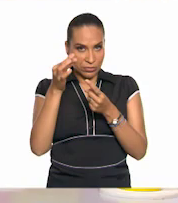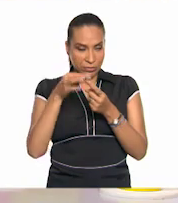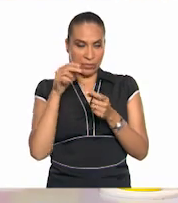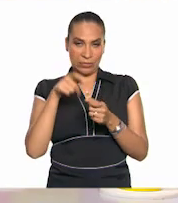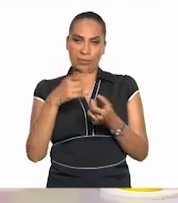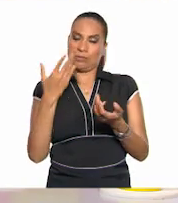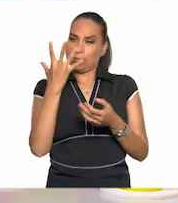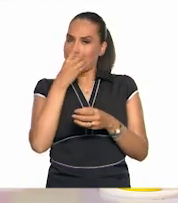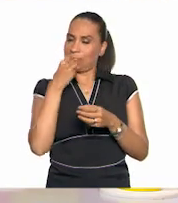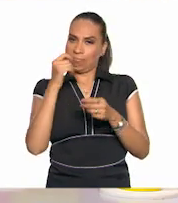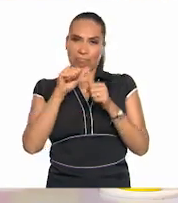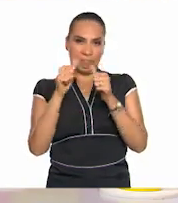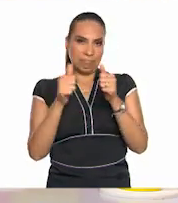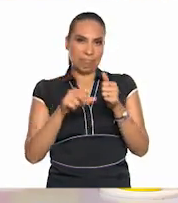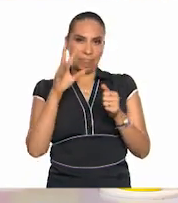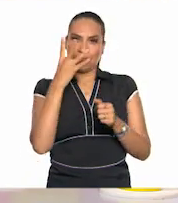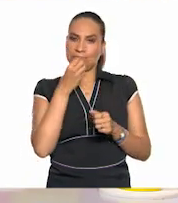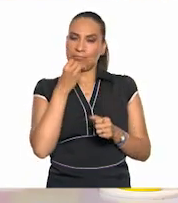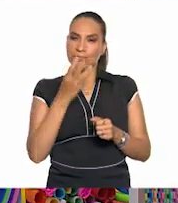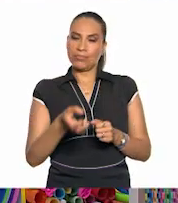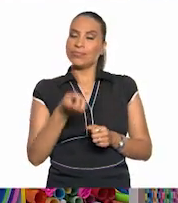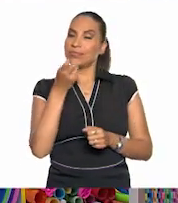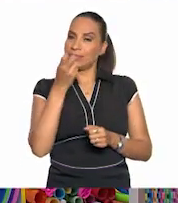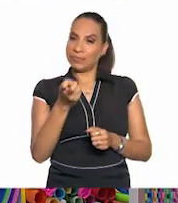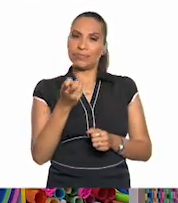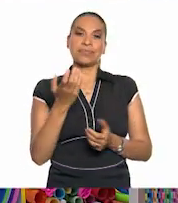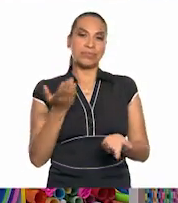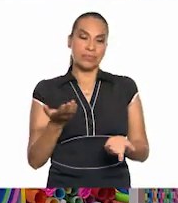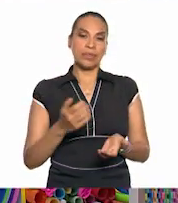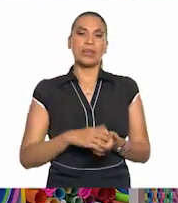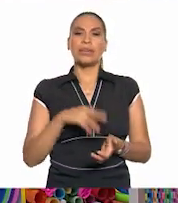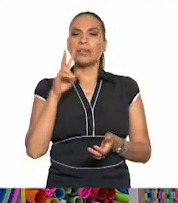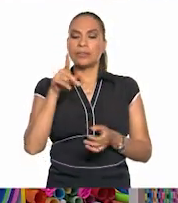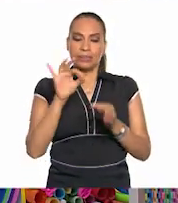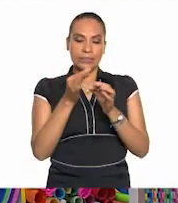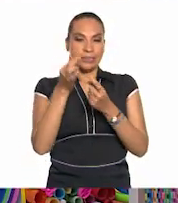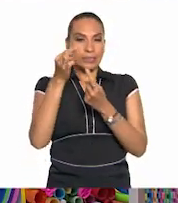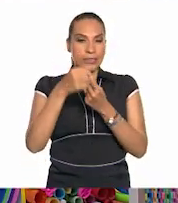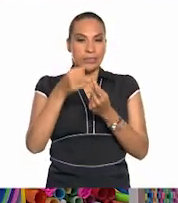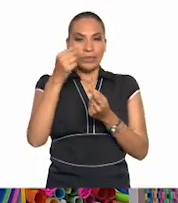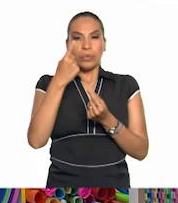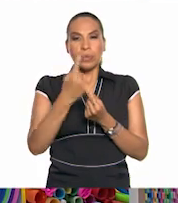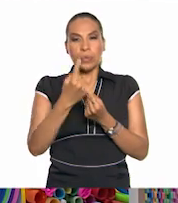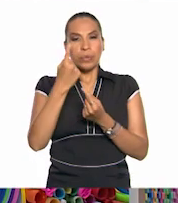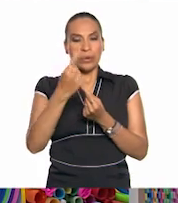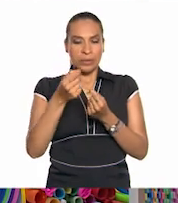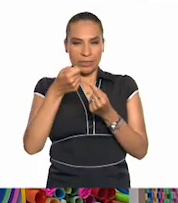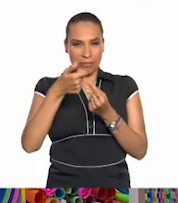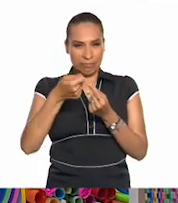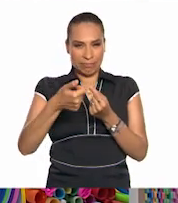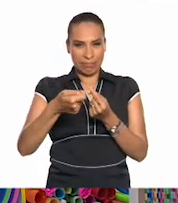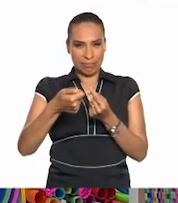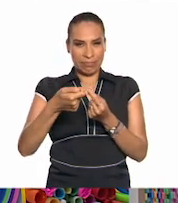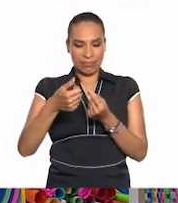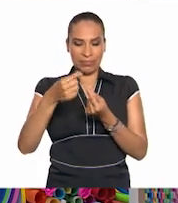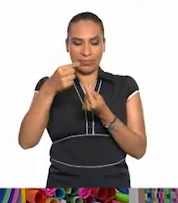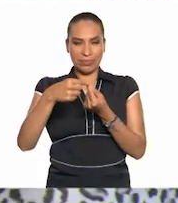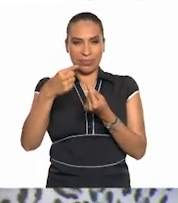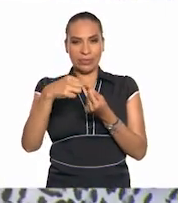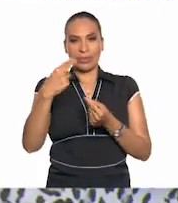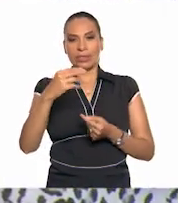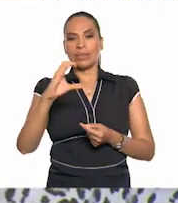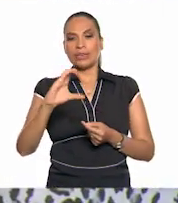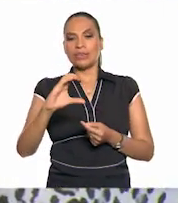un proceso artesanal impresionante, ¿eh? Exactamente. Se ensarta una por una las cuentitas, que se